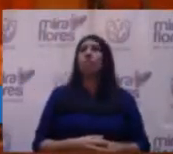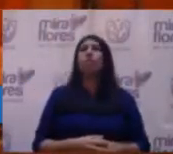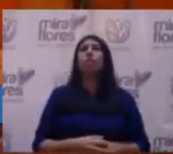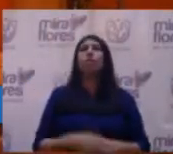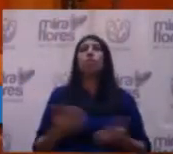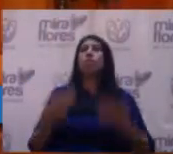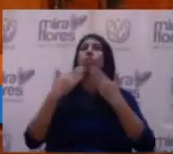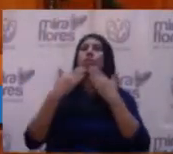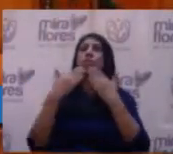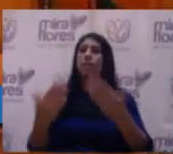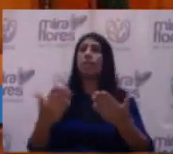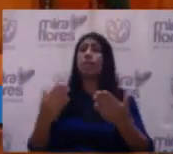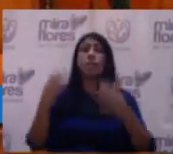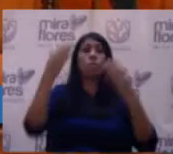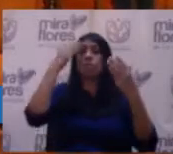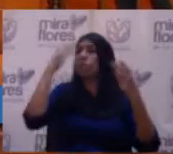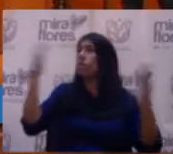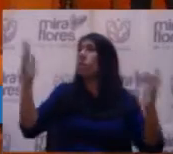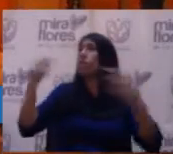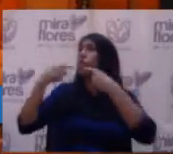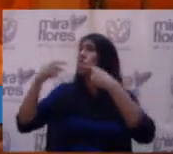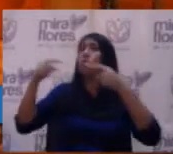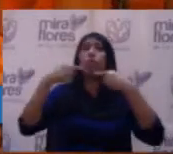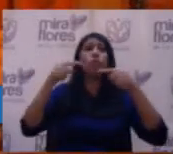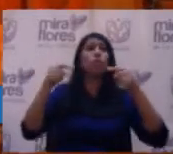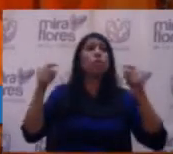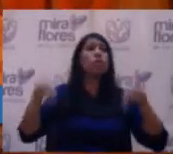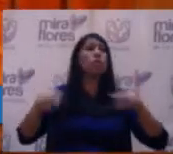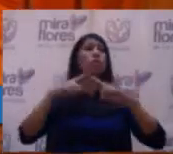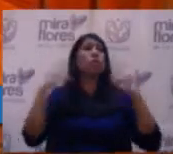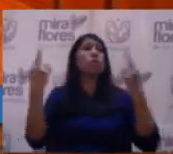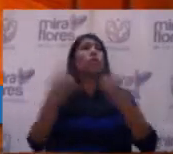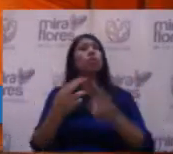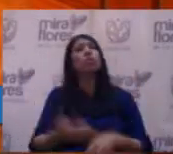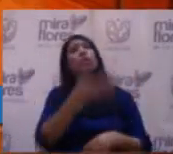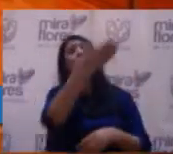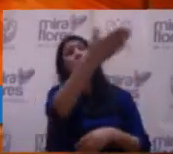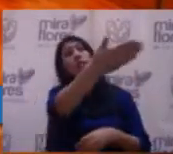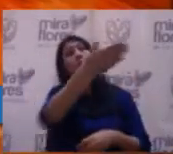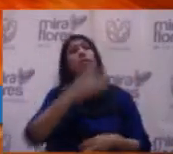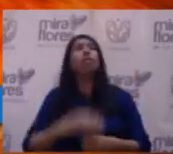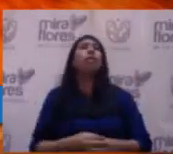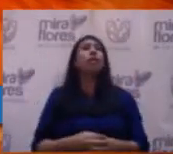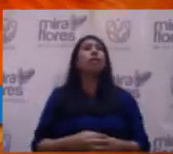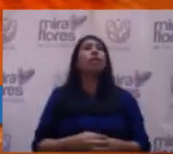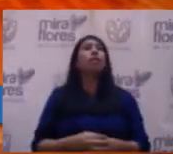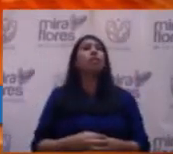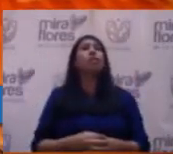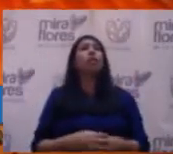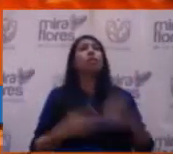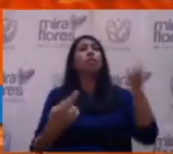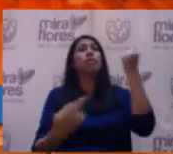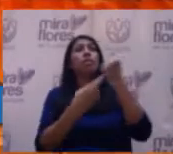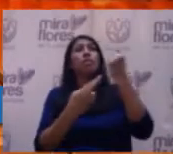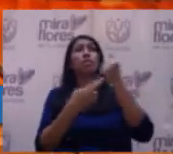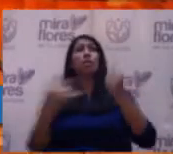Muy bien, muchas gracias. No sé si hay algún otro informe en mesa. Sí, le vamos a dar uso de la palabra a nuestra regidora